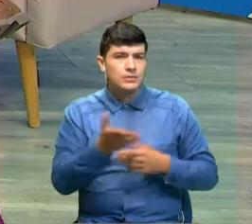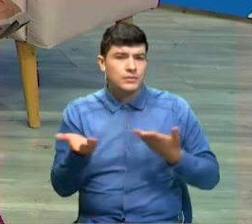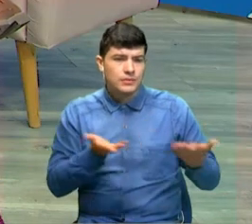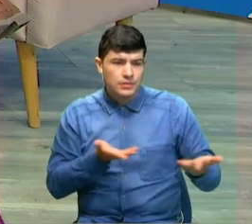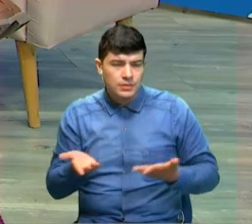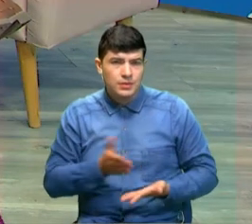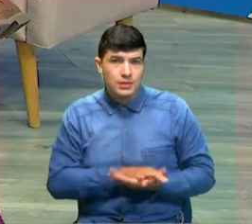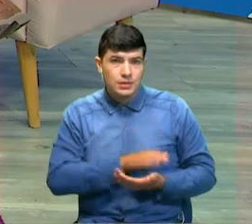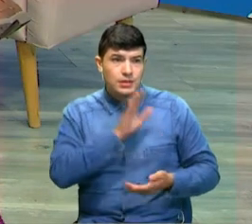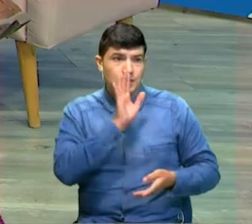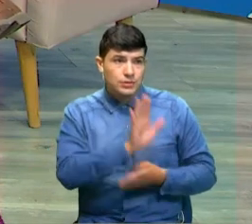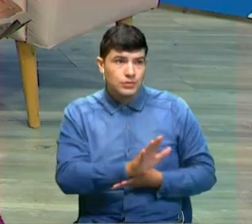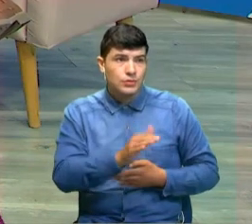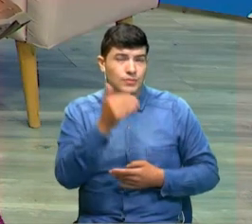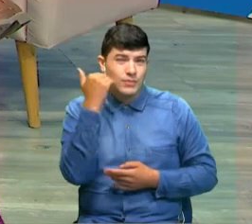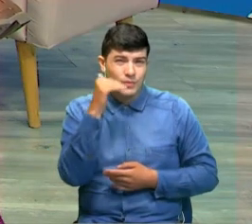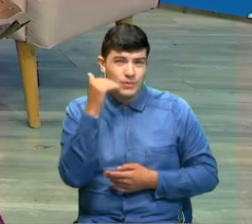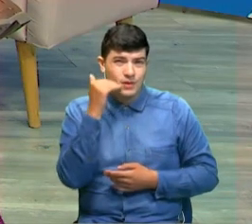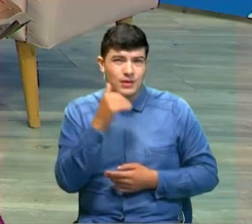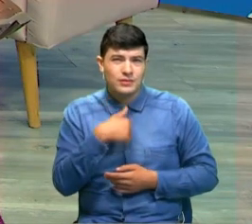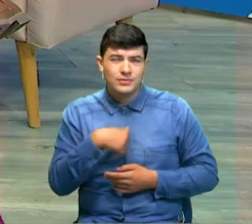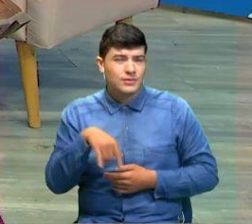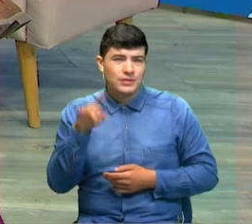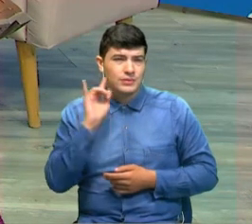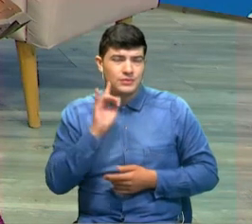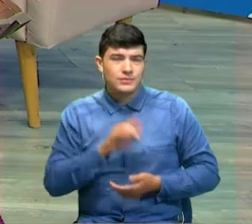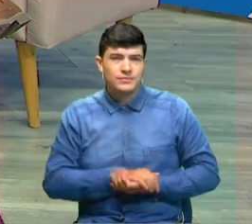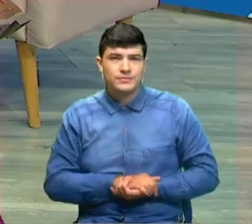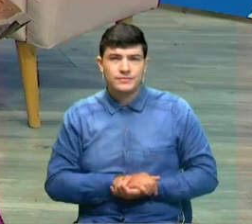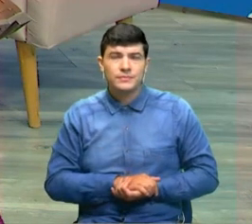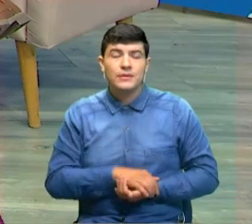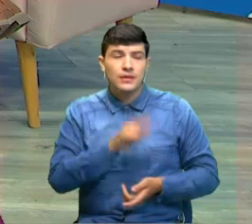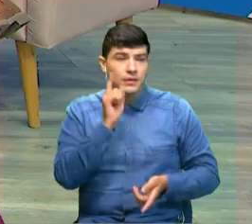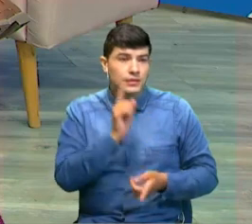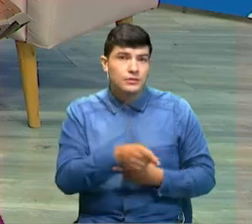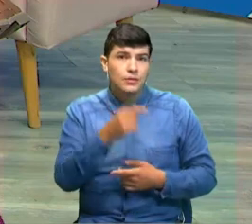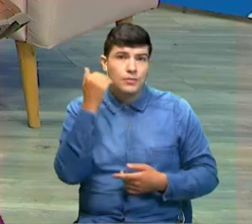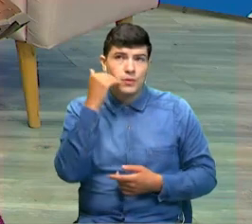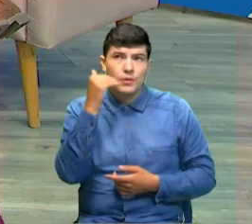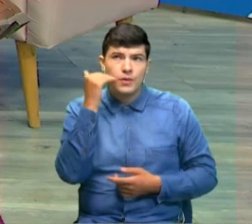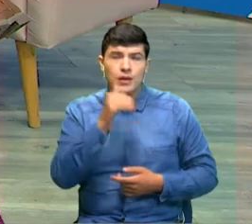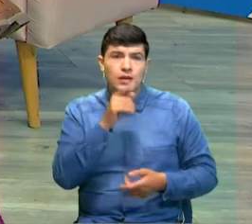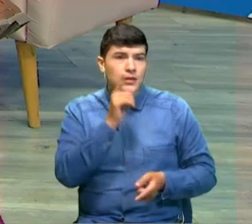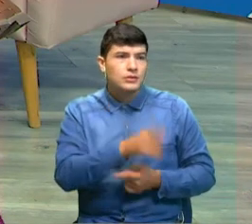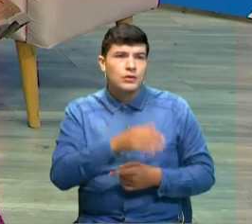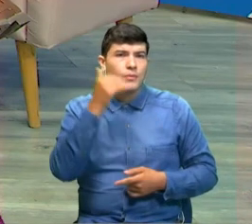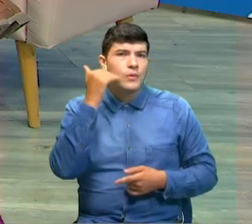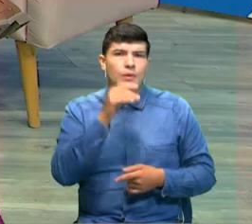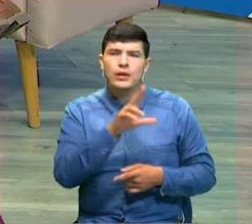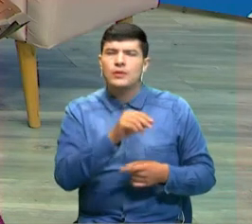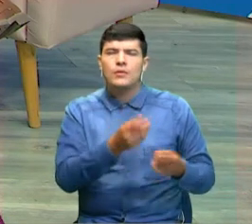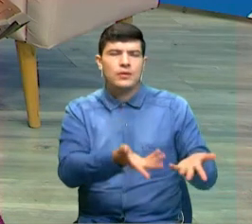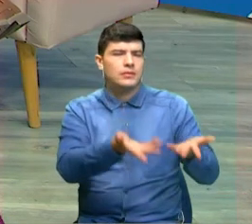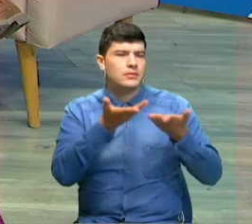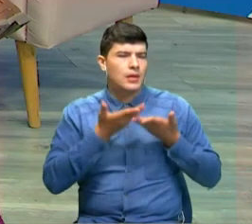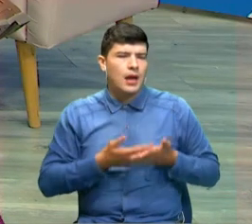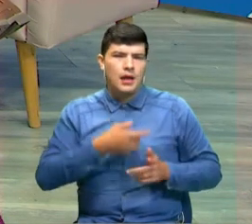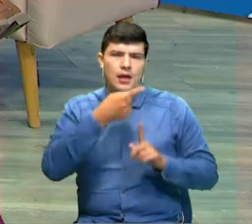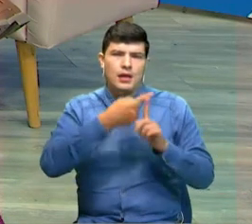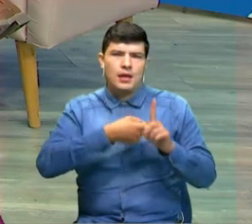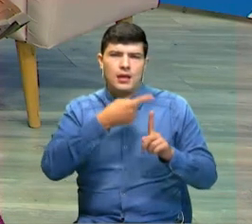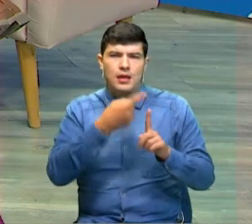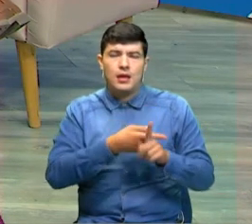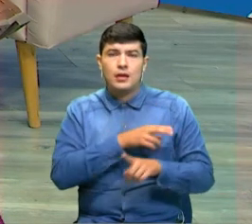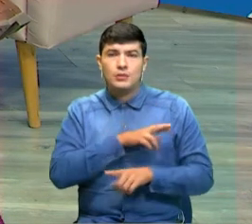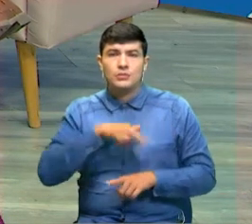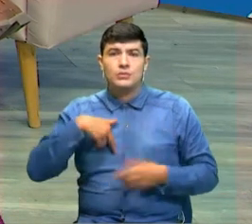señora... No le escucho. Bueno, y la señora no nos quiere entregar el local. Nosotros ya por